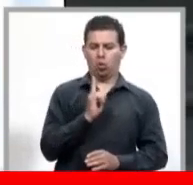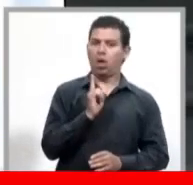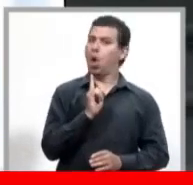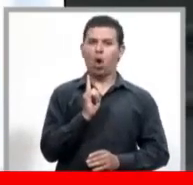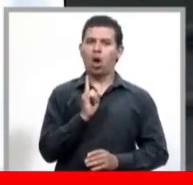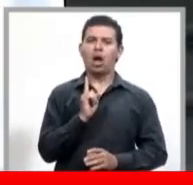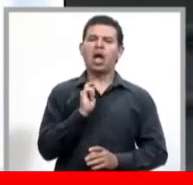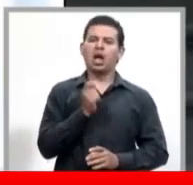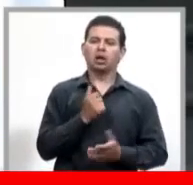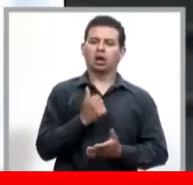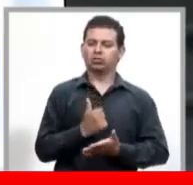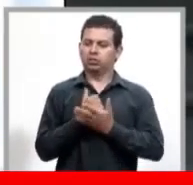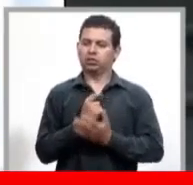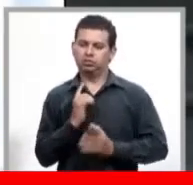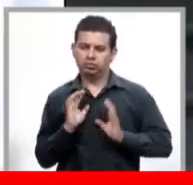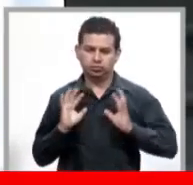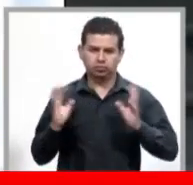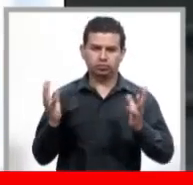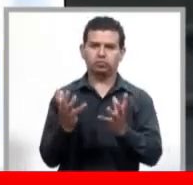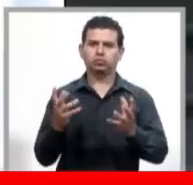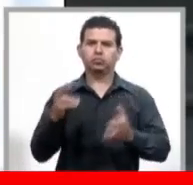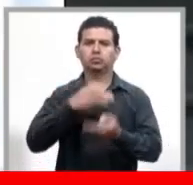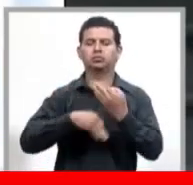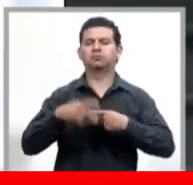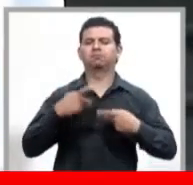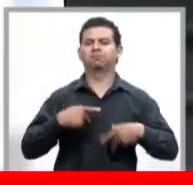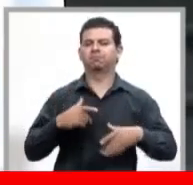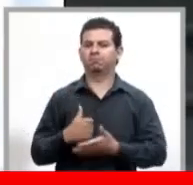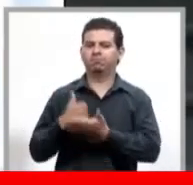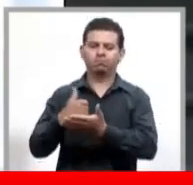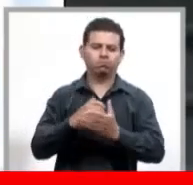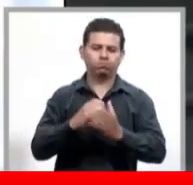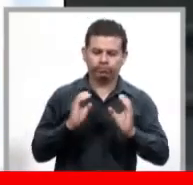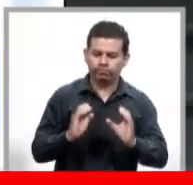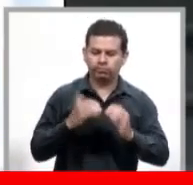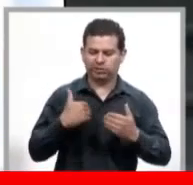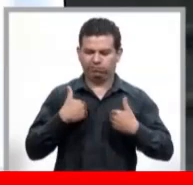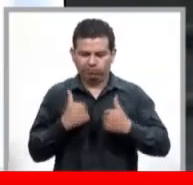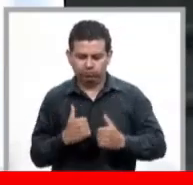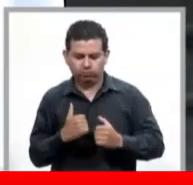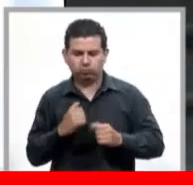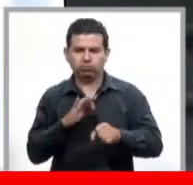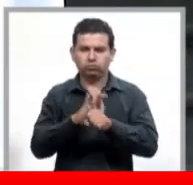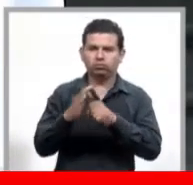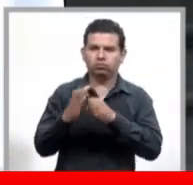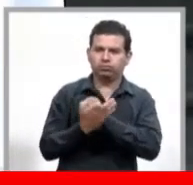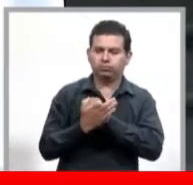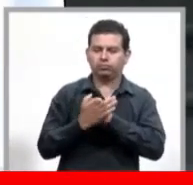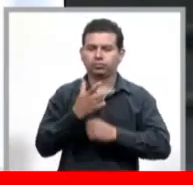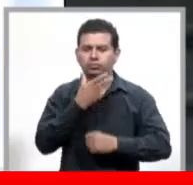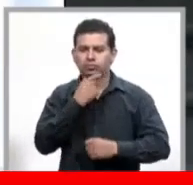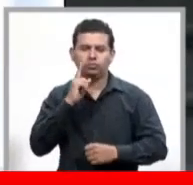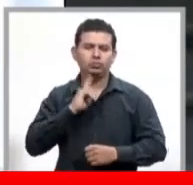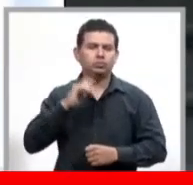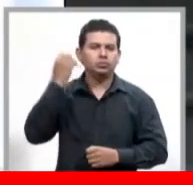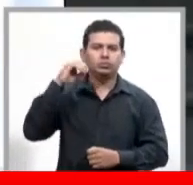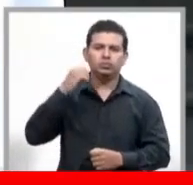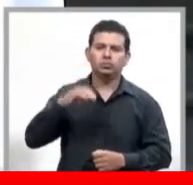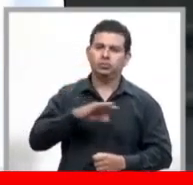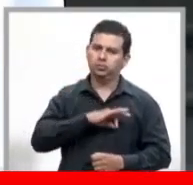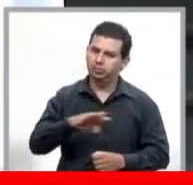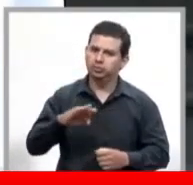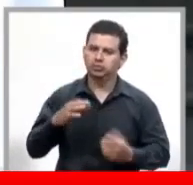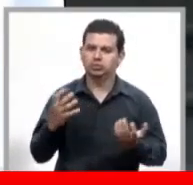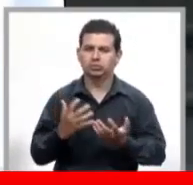en colectivo, como lo sabemos hacer muy bien nosotros y nosotras las oaxaqueñas. Ahí tenemos